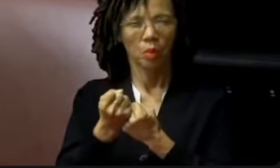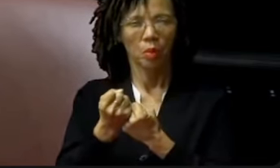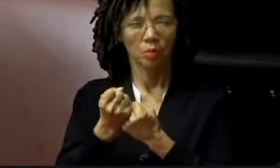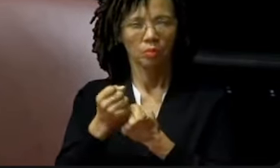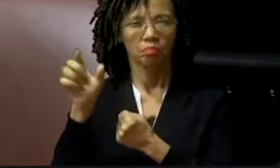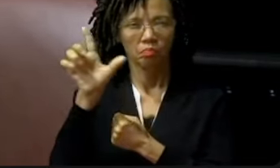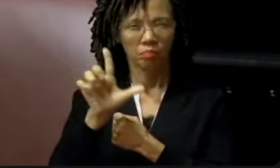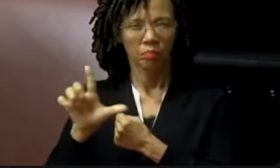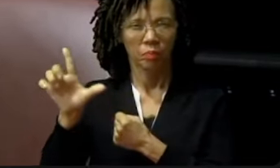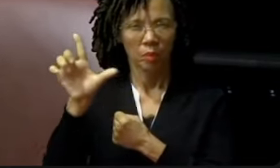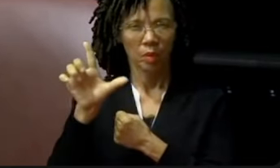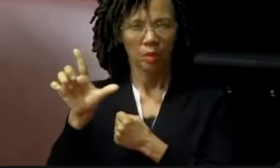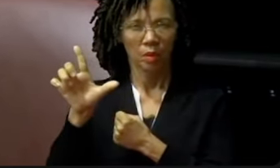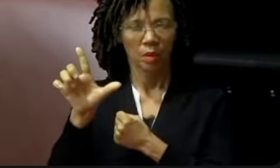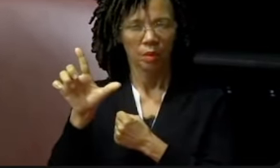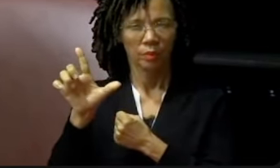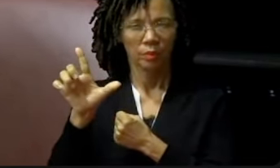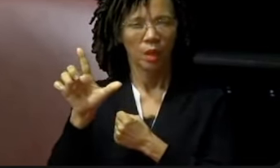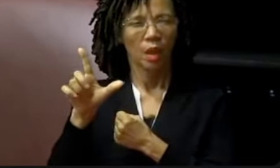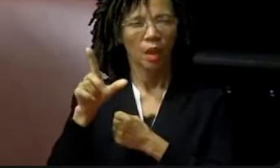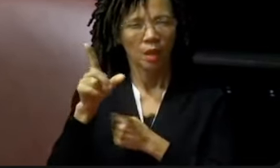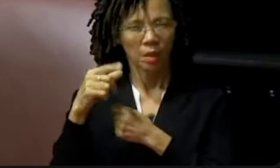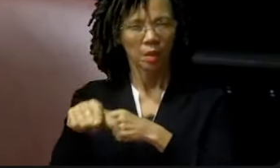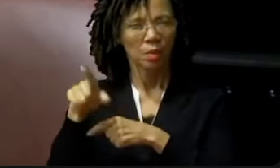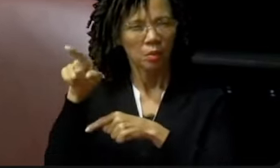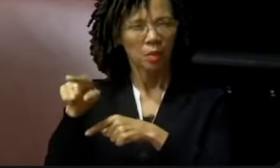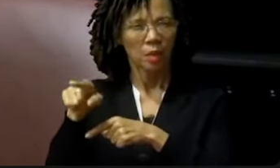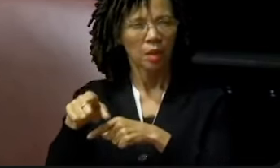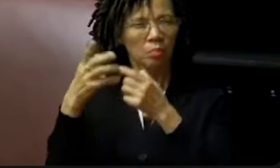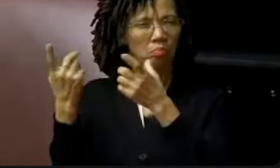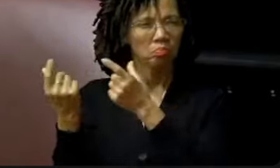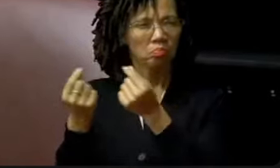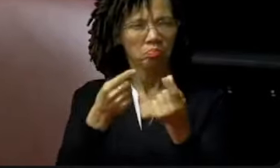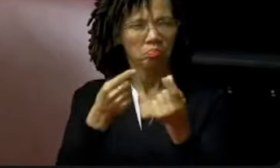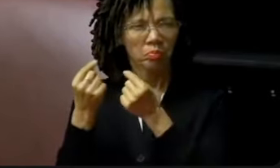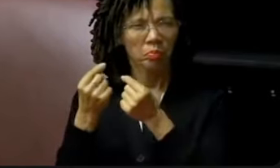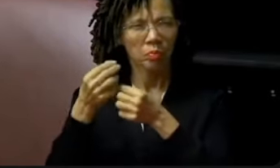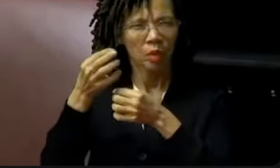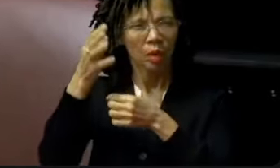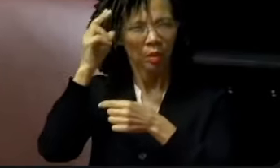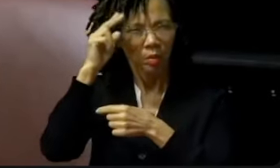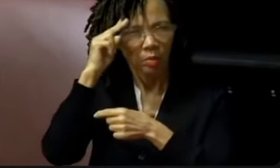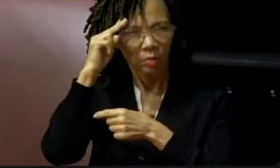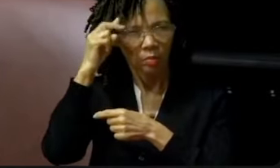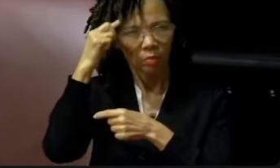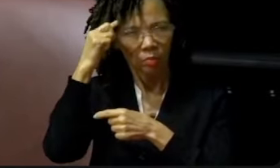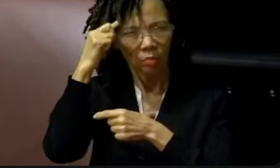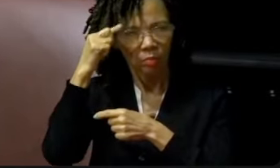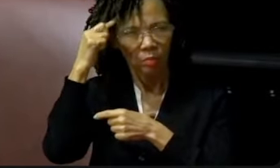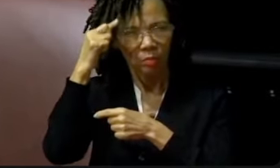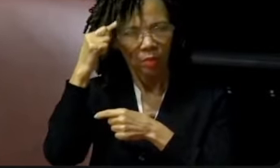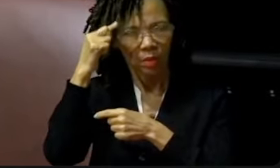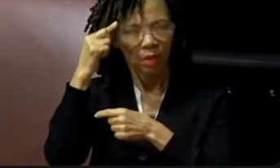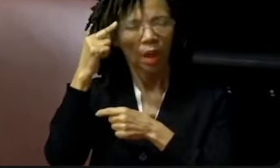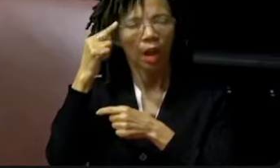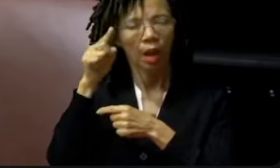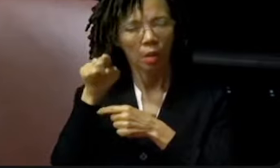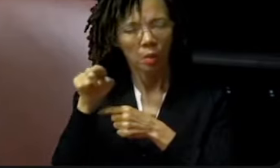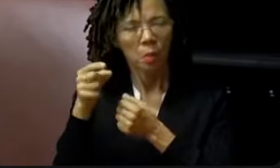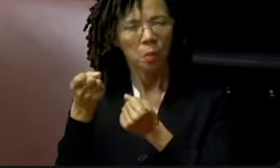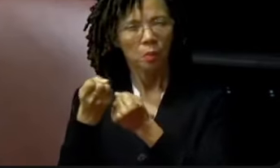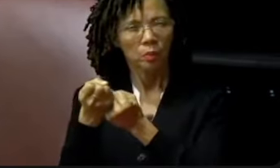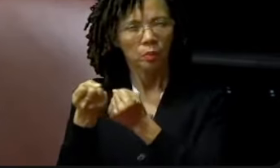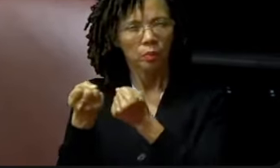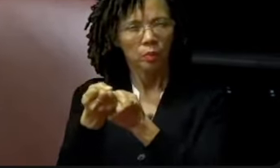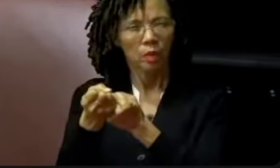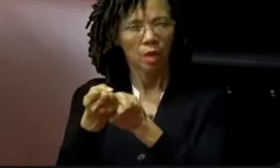aprobar este préstamo. Y no lo hago por simplemente oponerme, porque si lo hago iría en contra de mis